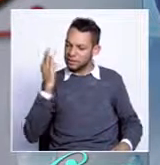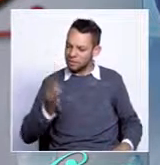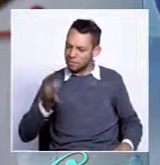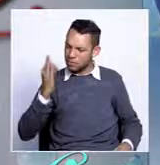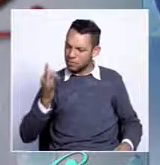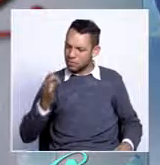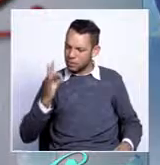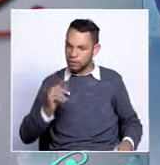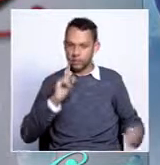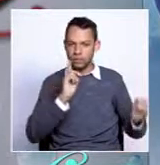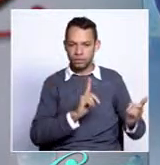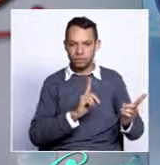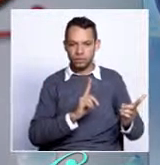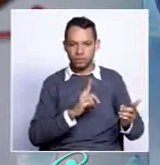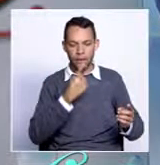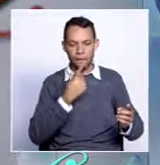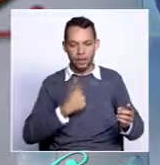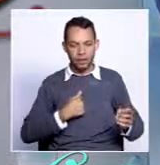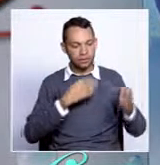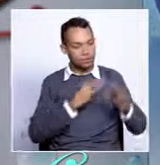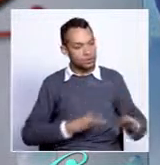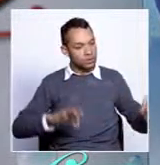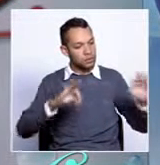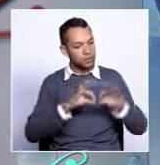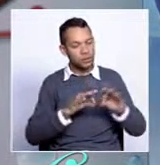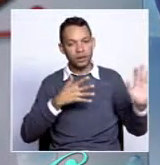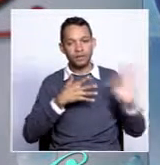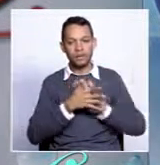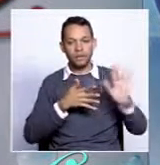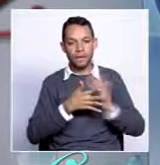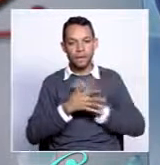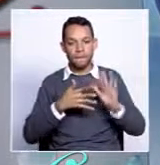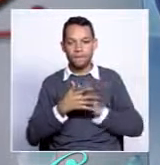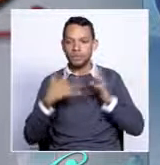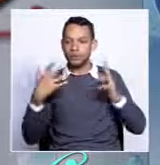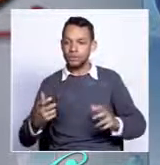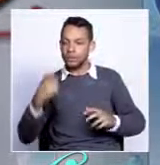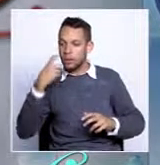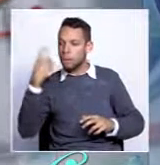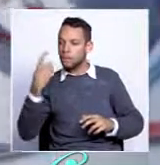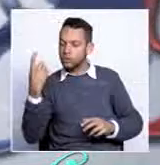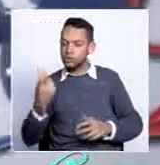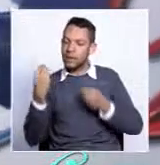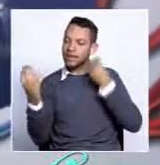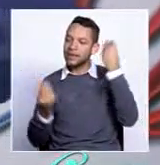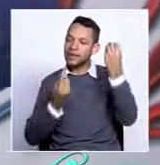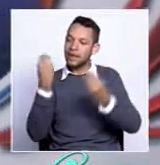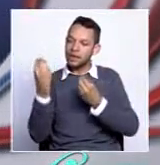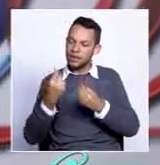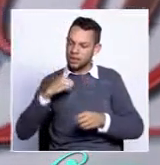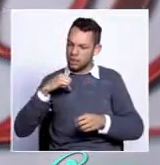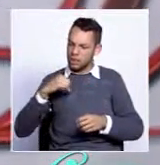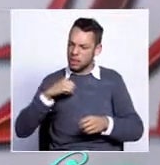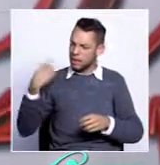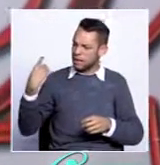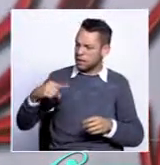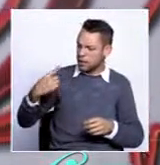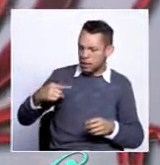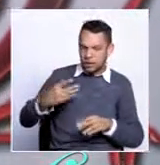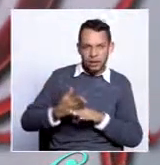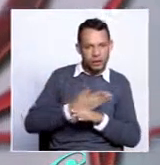yo les digo a los pacientes algo busquen a que le achacan lo que tienen qué